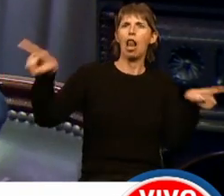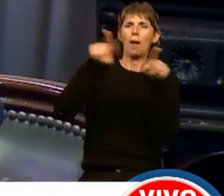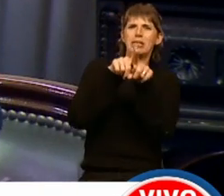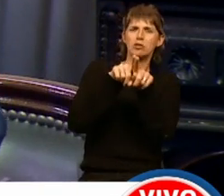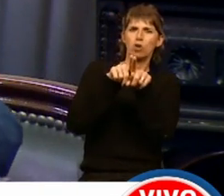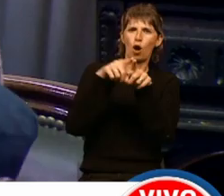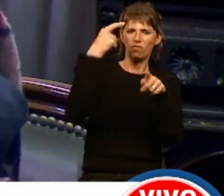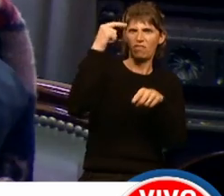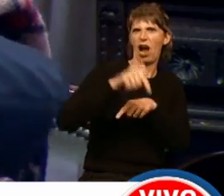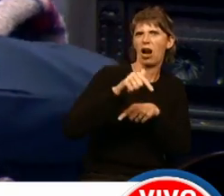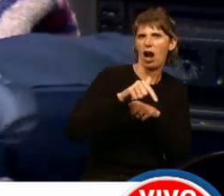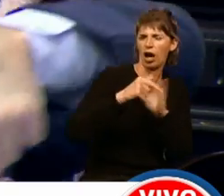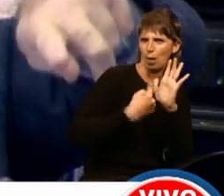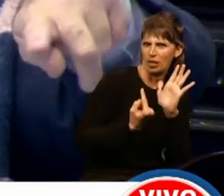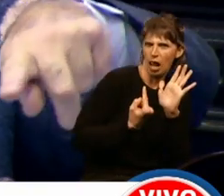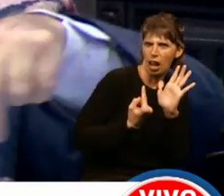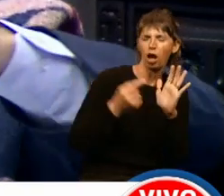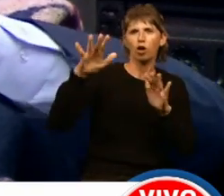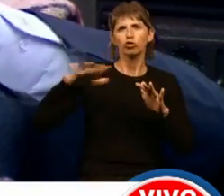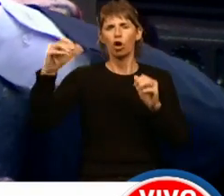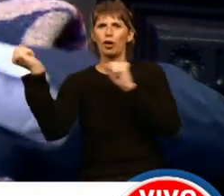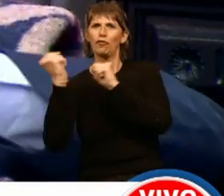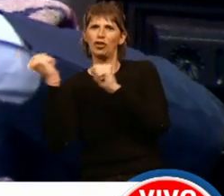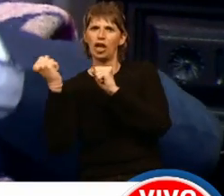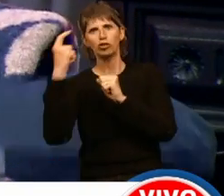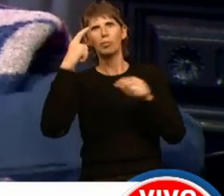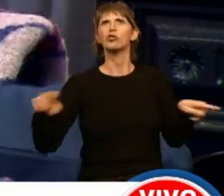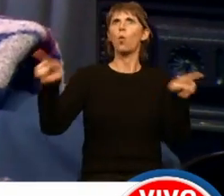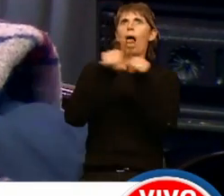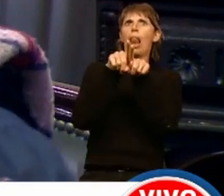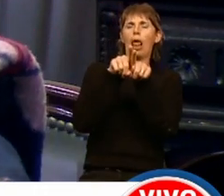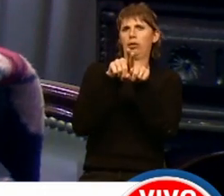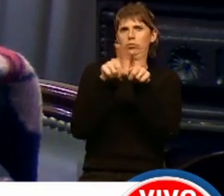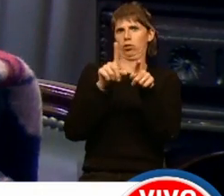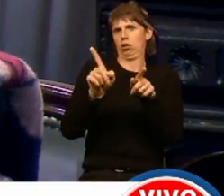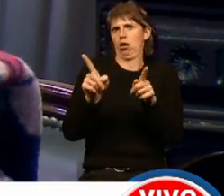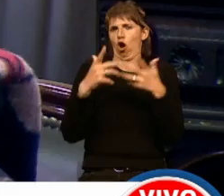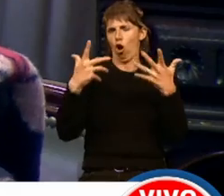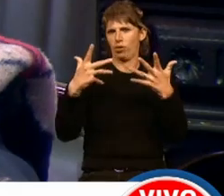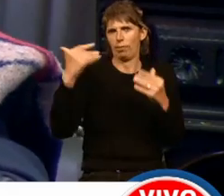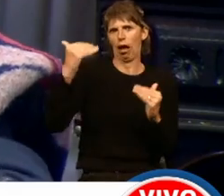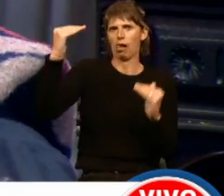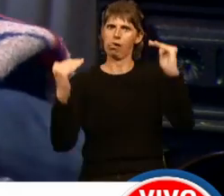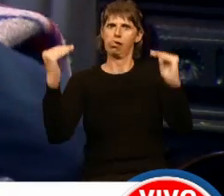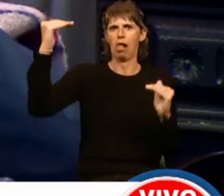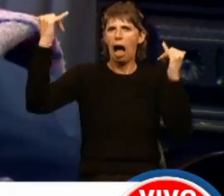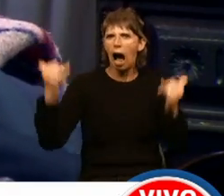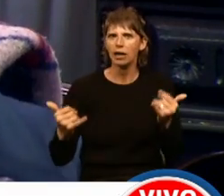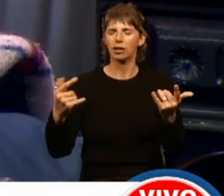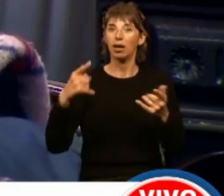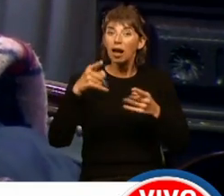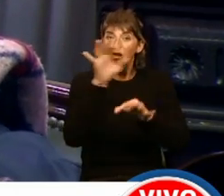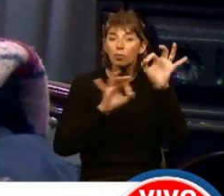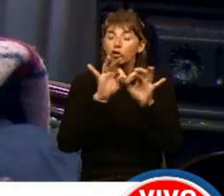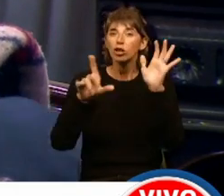los que viven en este norte y a los que viven en la zona fría es una desigualdad tremenda y este proyecto lo que trae es equilibrar